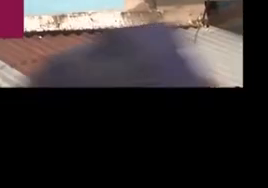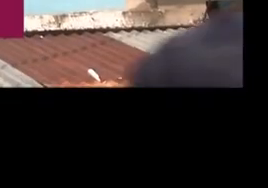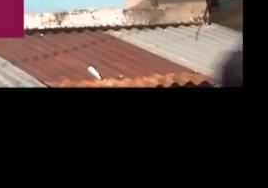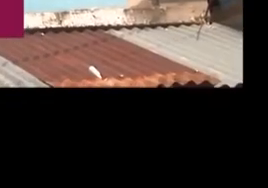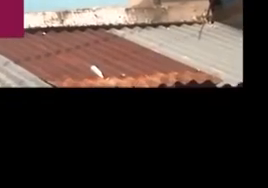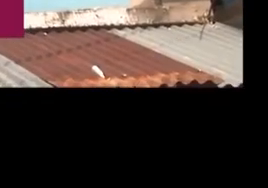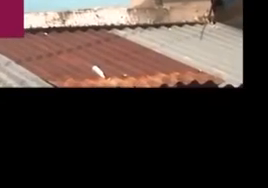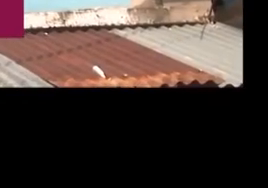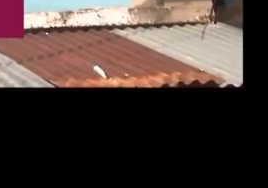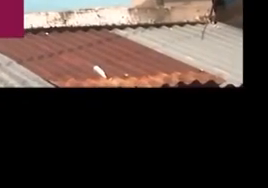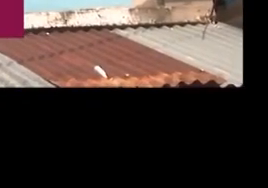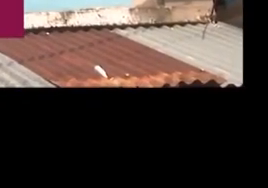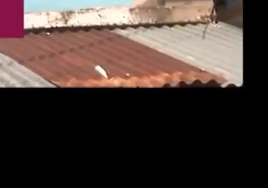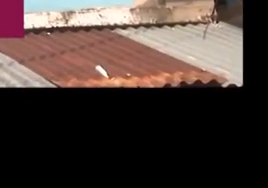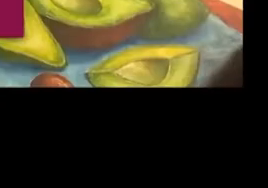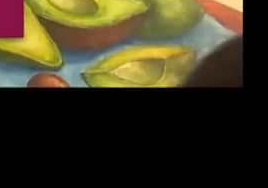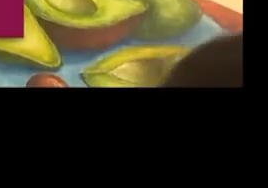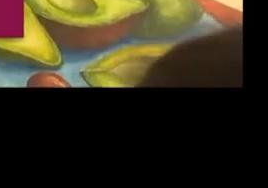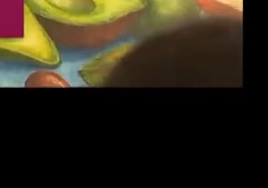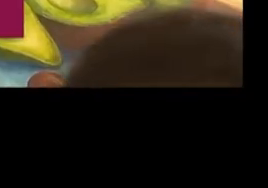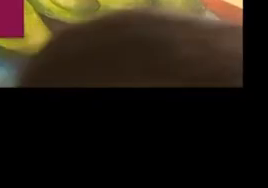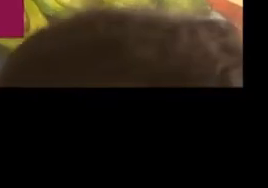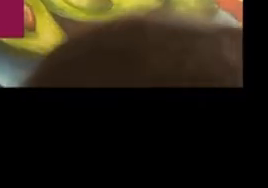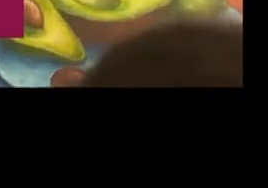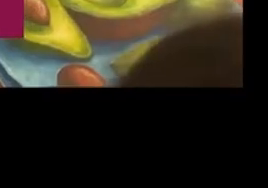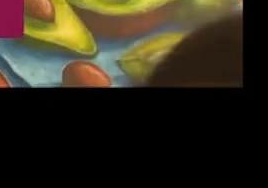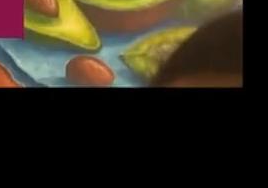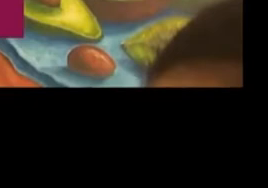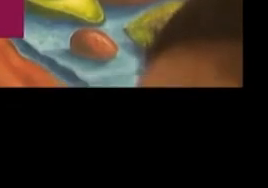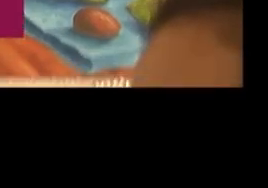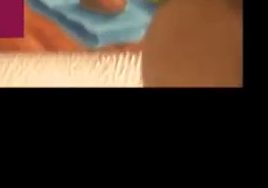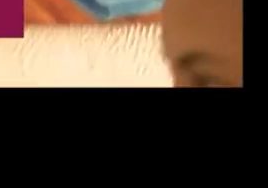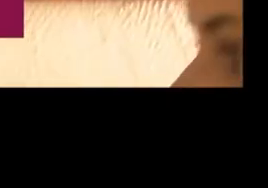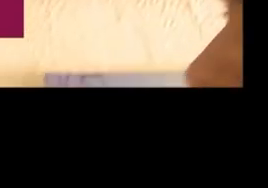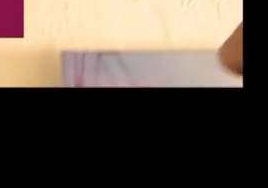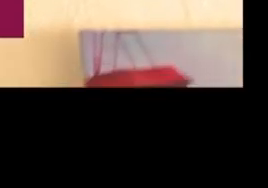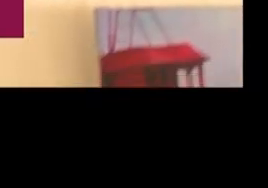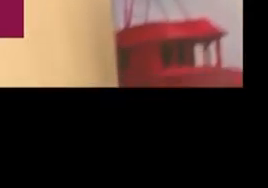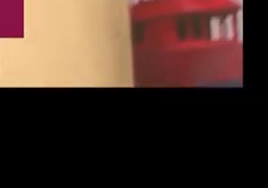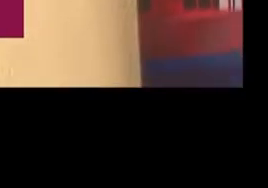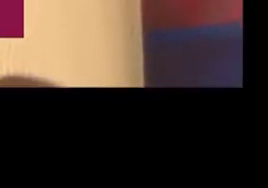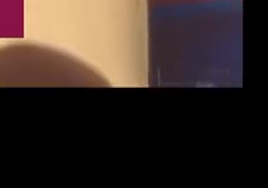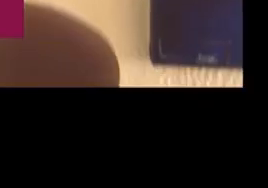bailamos la danza en el aguacero.